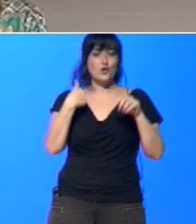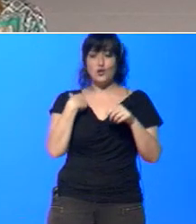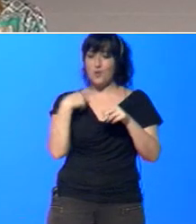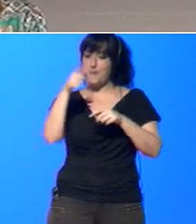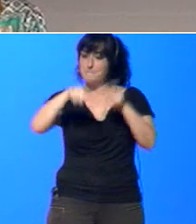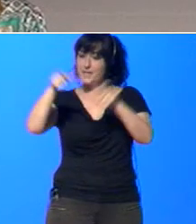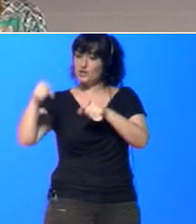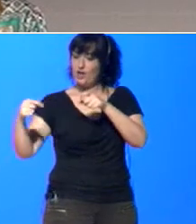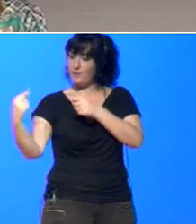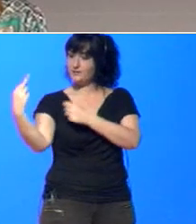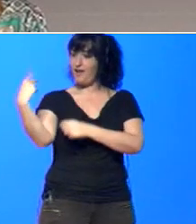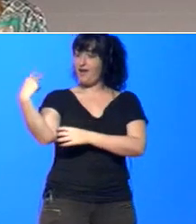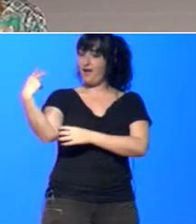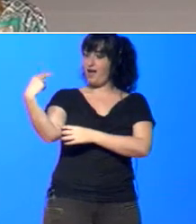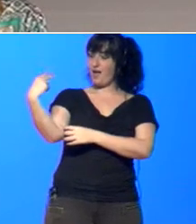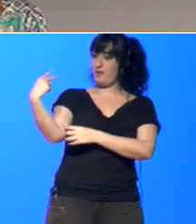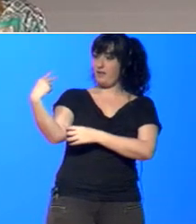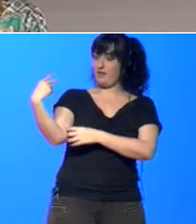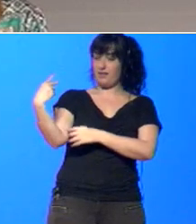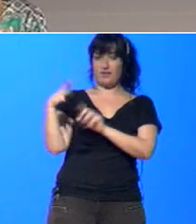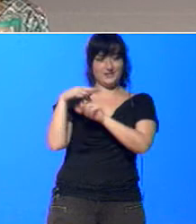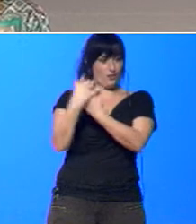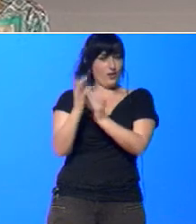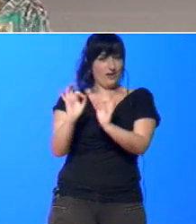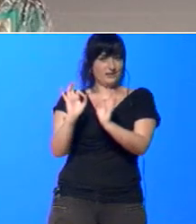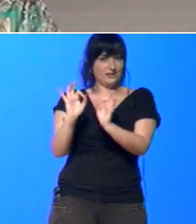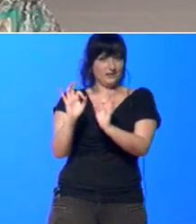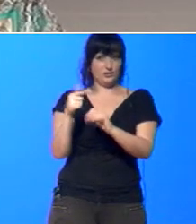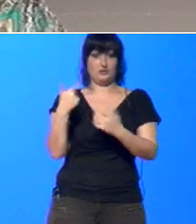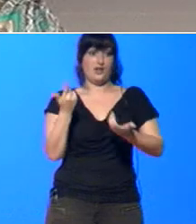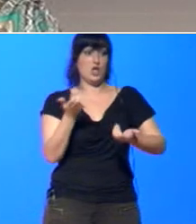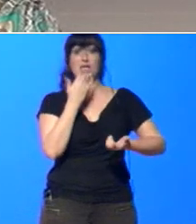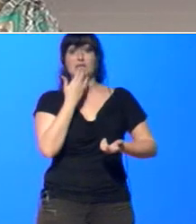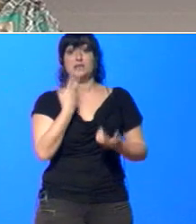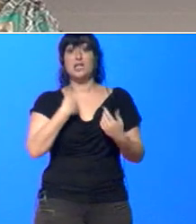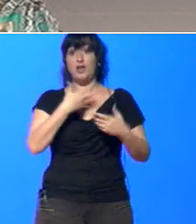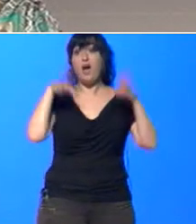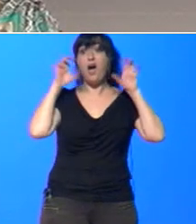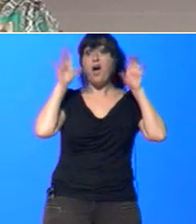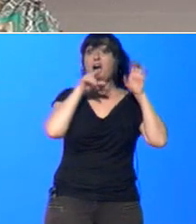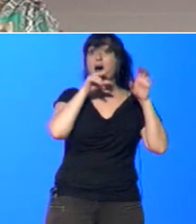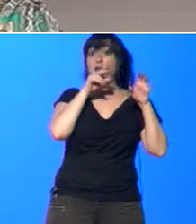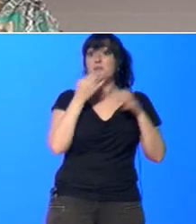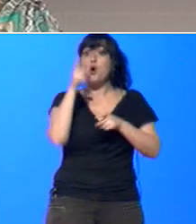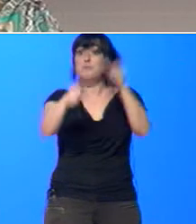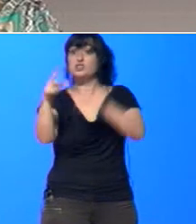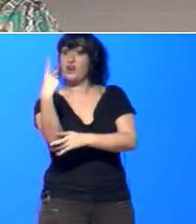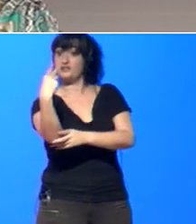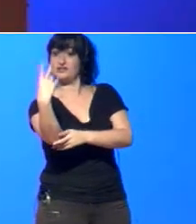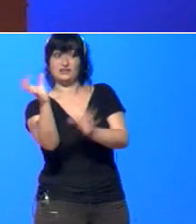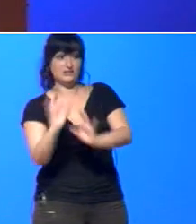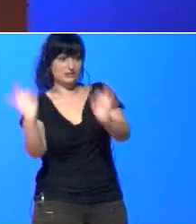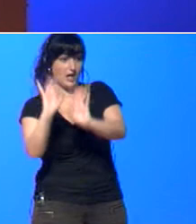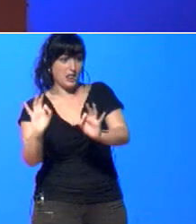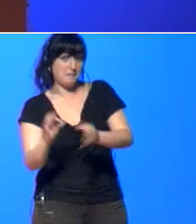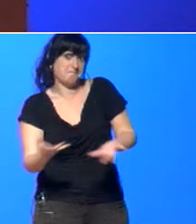hablan. Antes de yo saber hablar, si hubieran esperado que yo aprendiera a hablar sin hablarme, pues estaría todavía sin hablar. Es